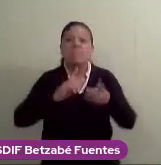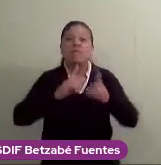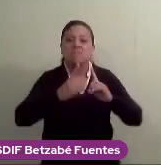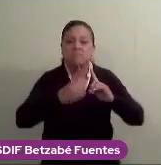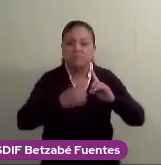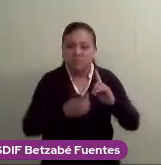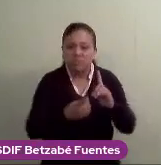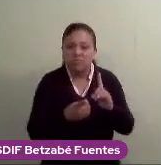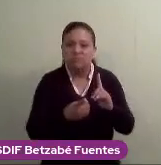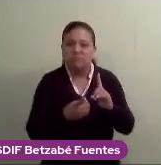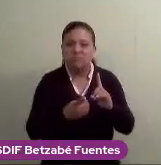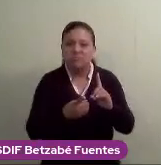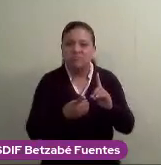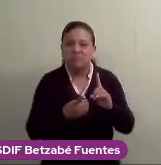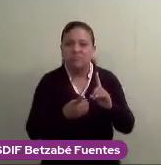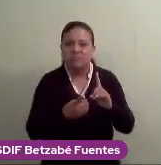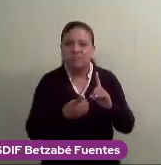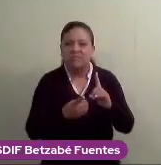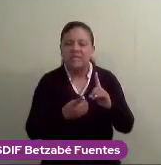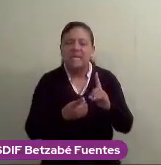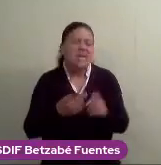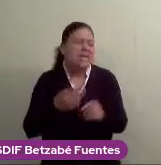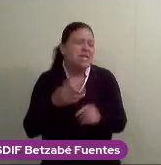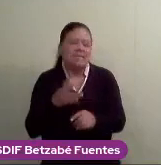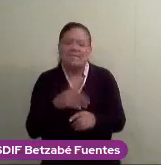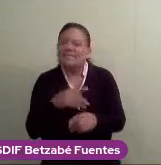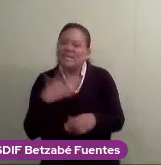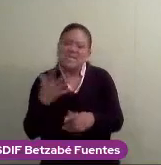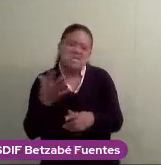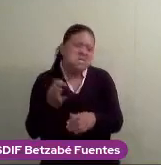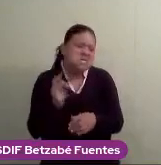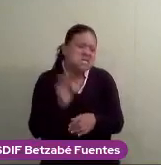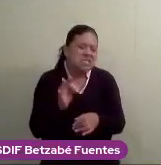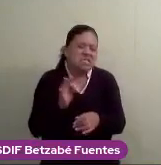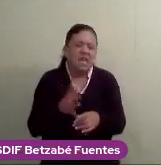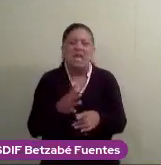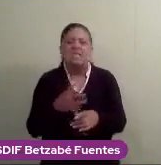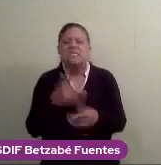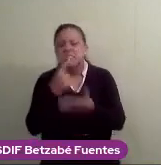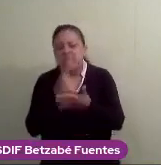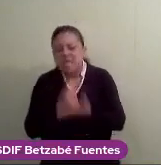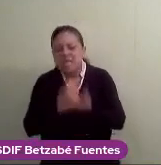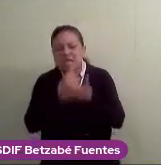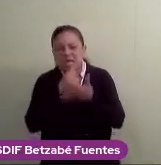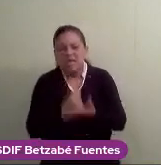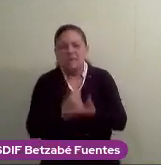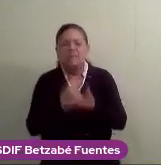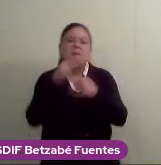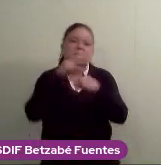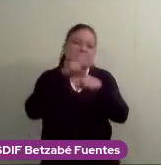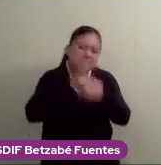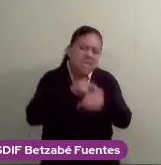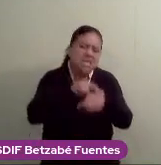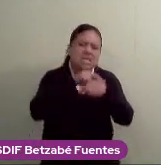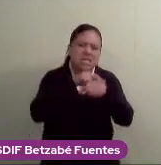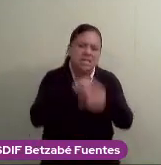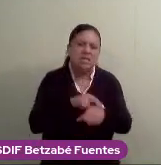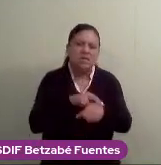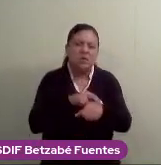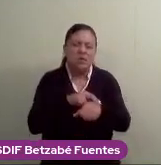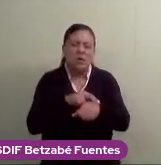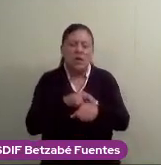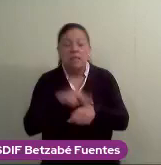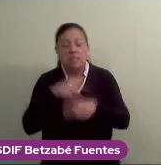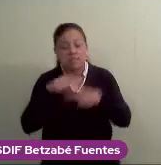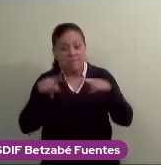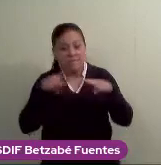se mantiene a pesar de los tratamientos, a pesar de la psicoterapia. Todo esto va a lo largo de más de